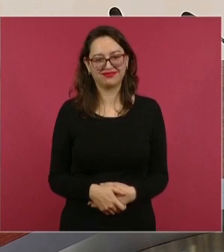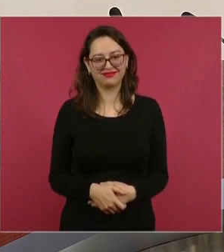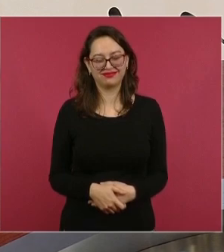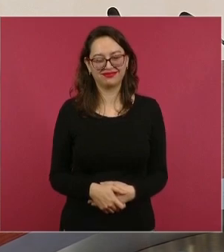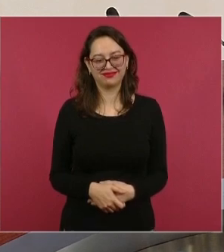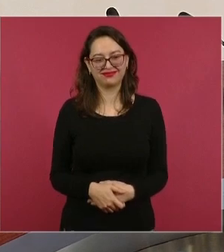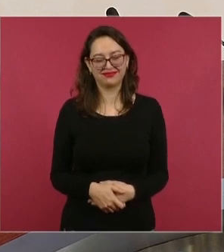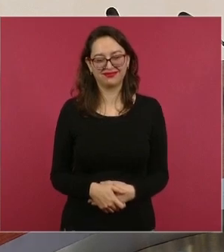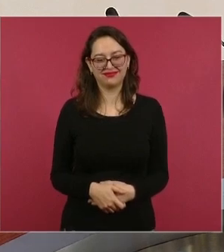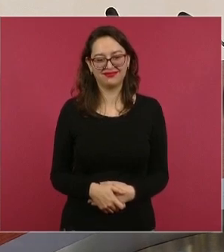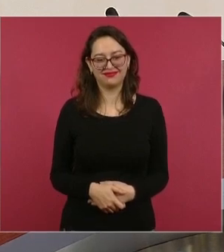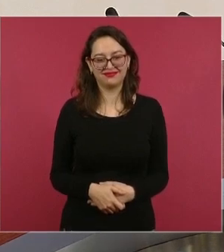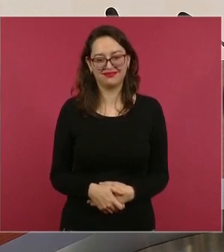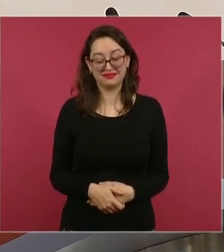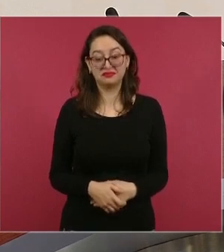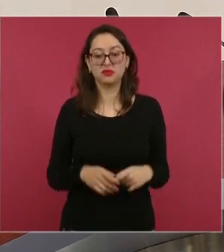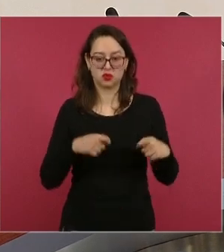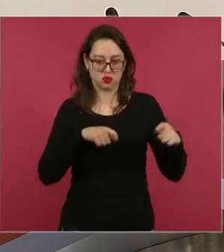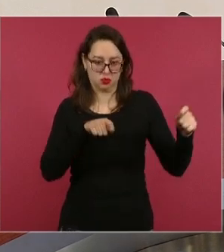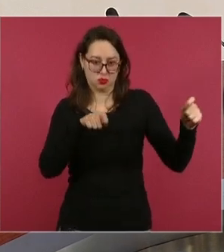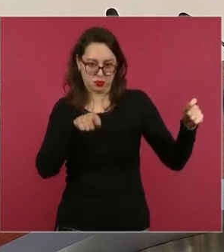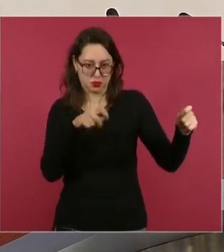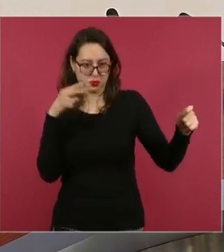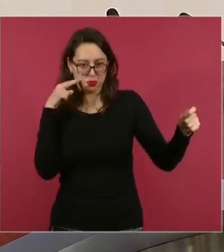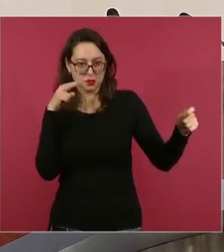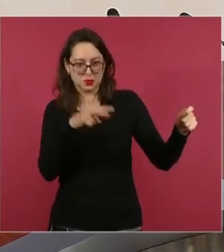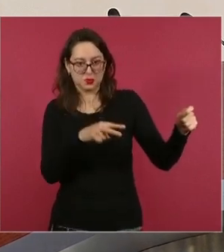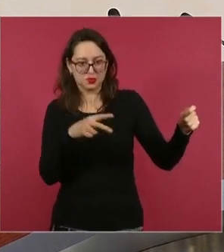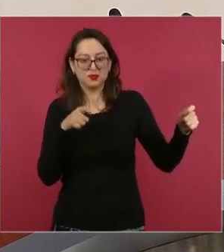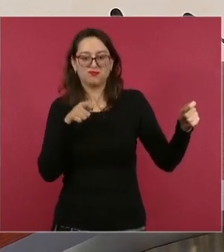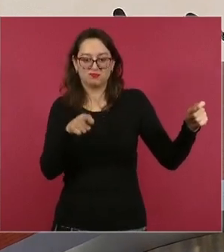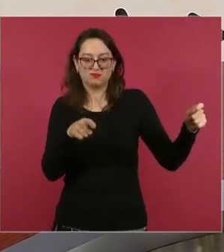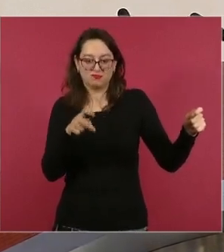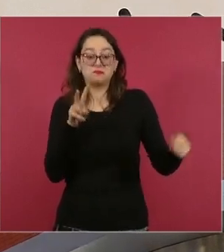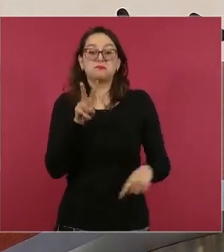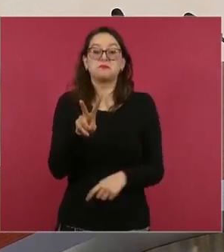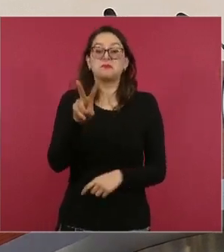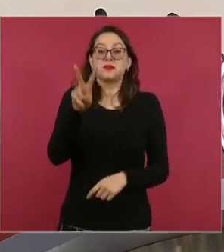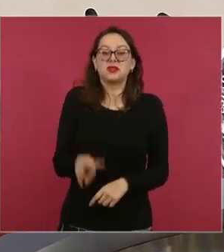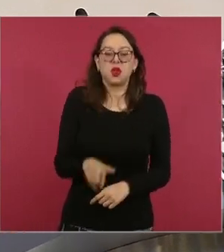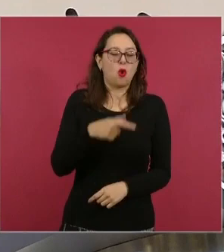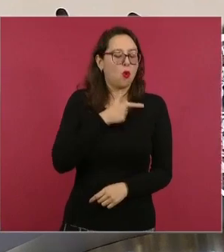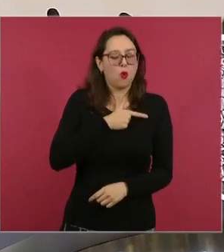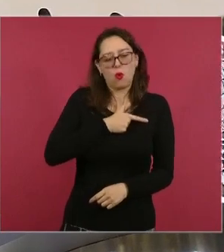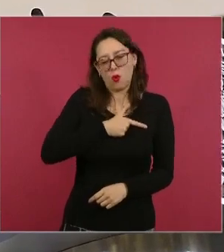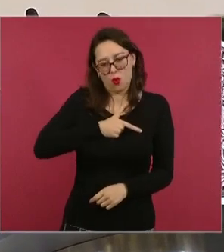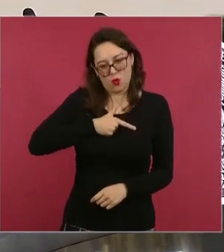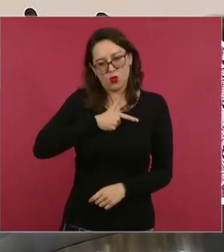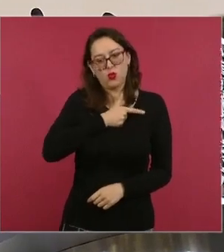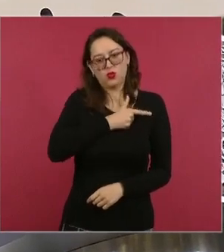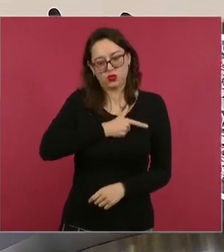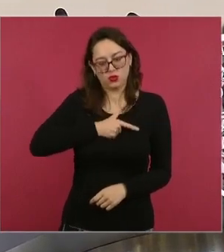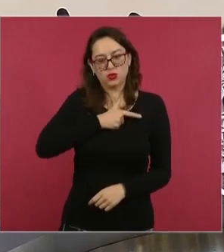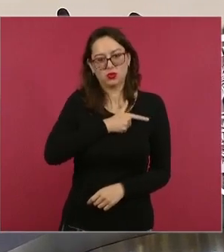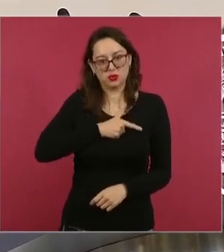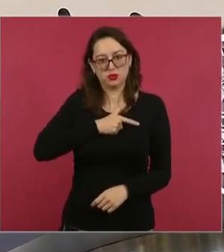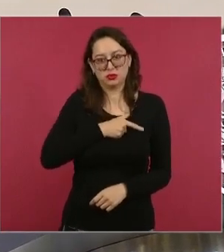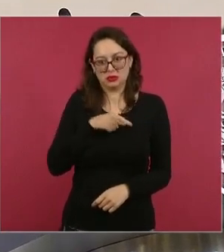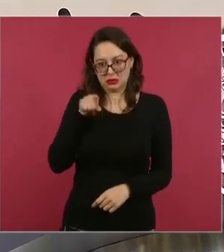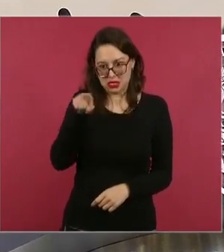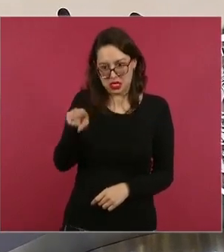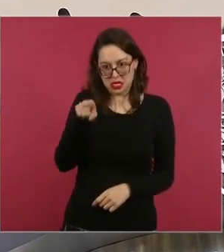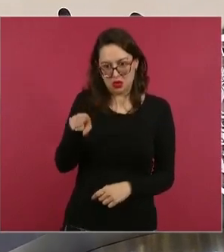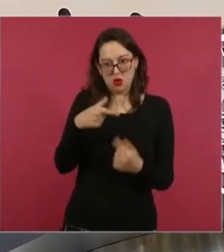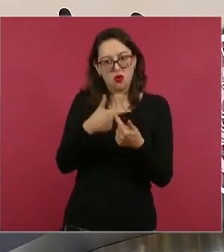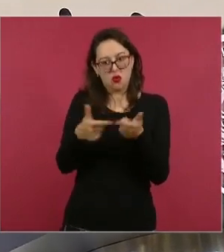sí la la muestro así porque me da mucho gusto de que imagen